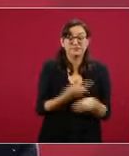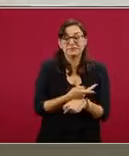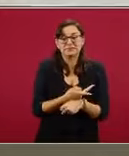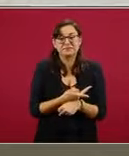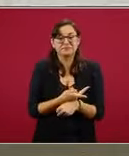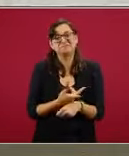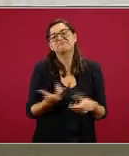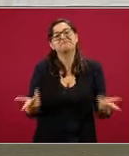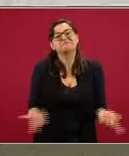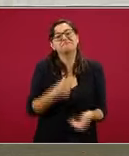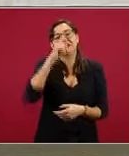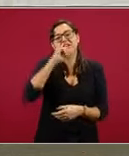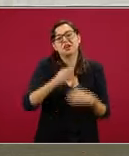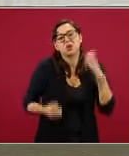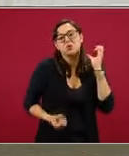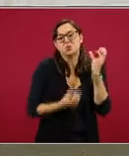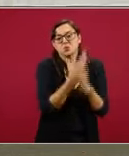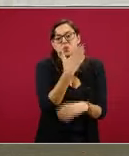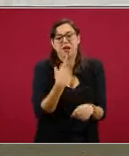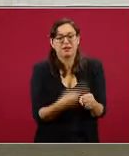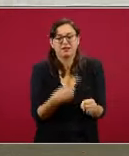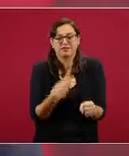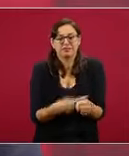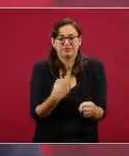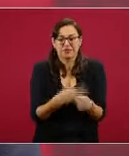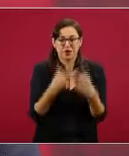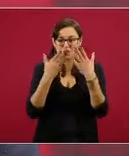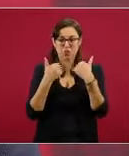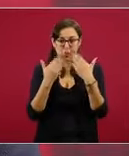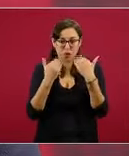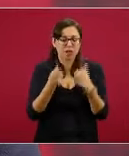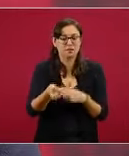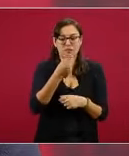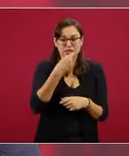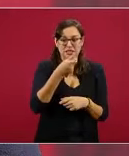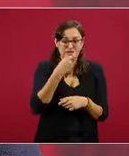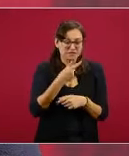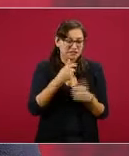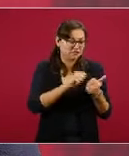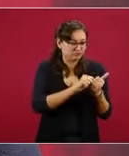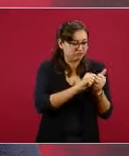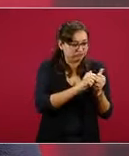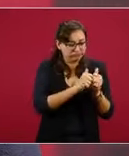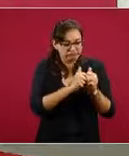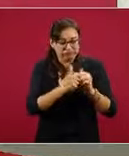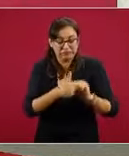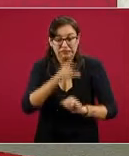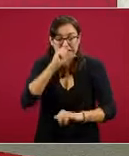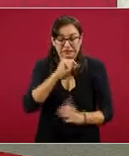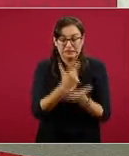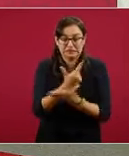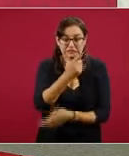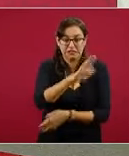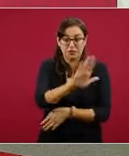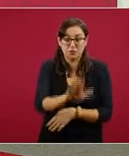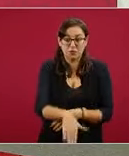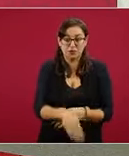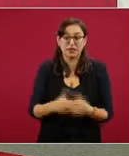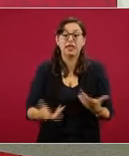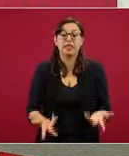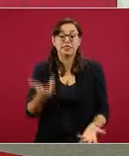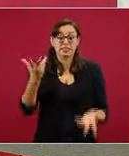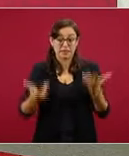su evolución y el desenlace de la misma, que lógicamente la peor de ellas es la defunción, va a depender, uno, de